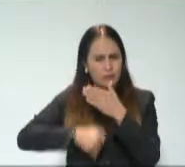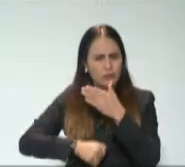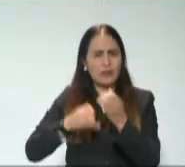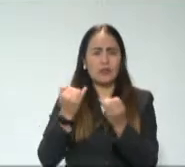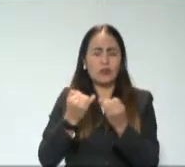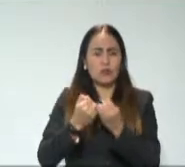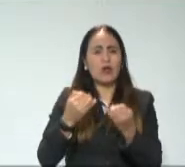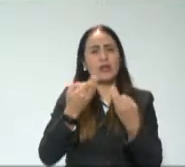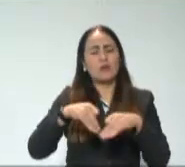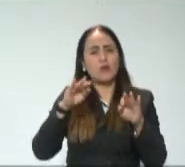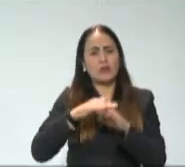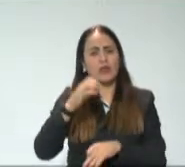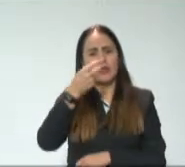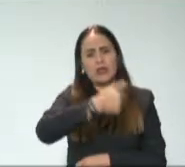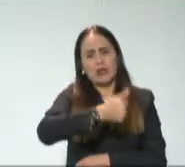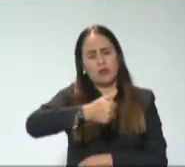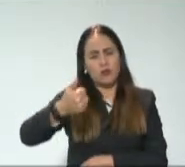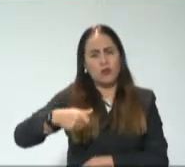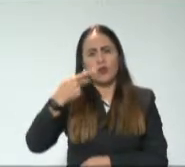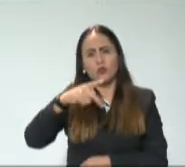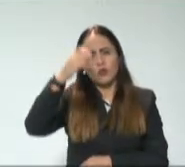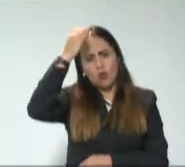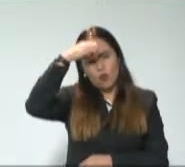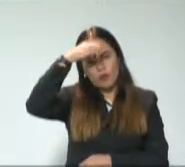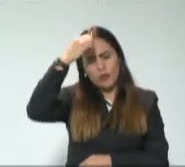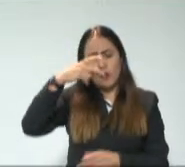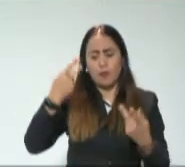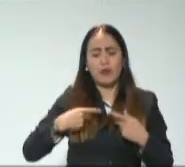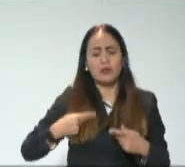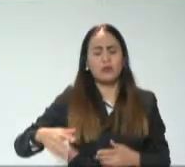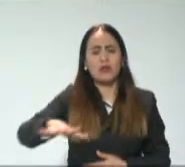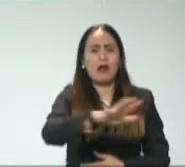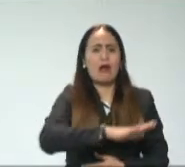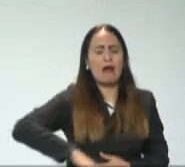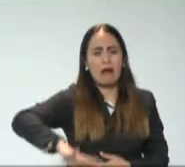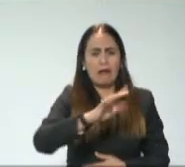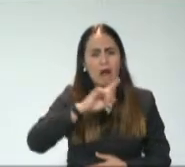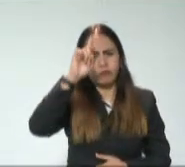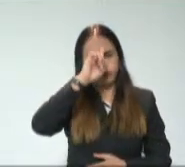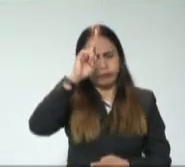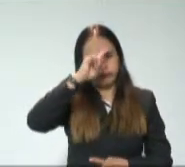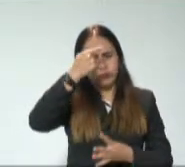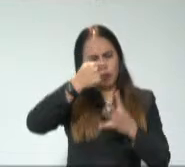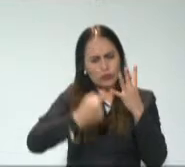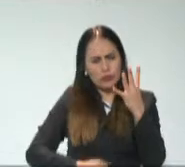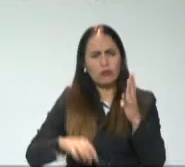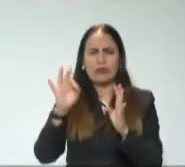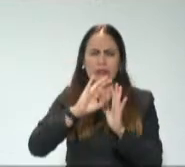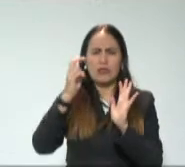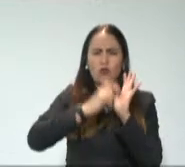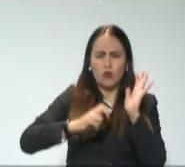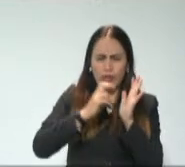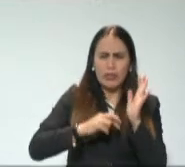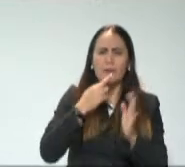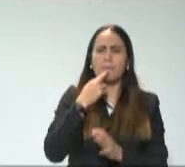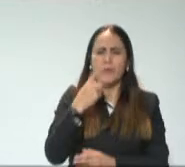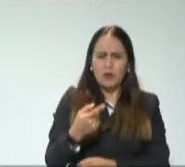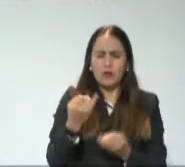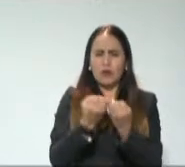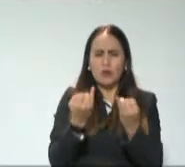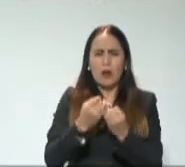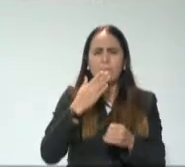la opinión de todos ustedes donde la sociedad civil nos puede orientar para corregir para mejorar y para